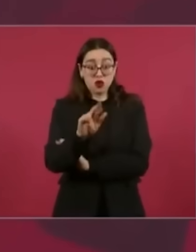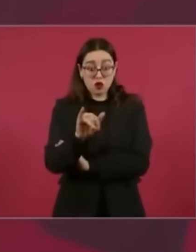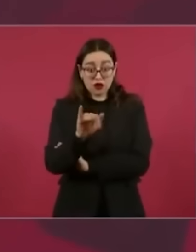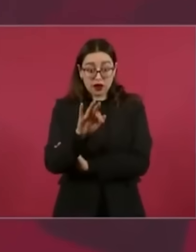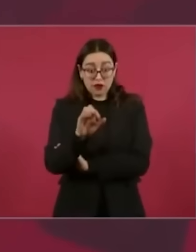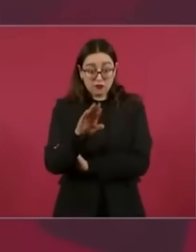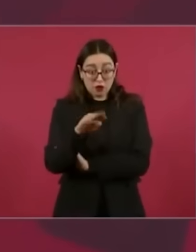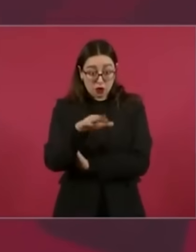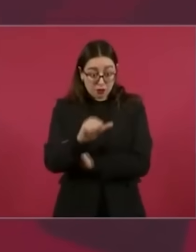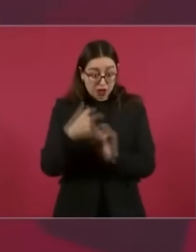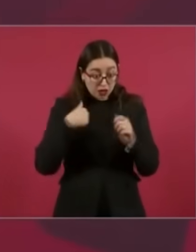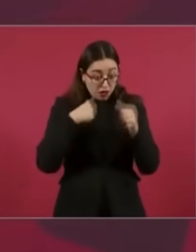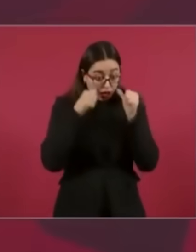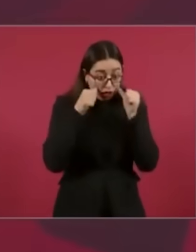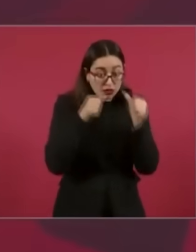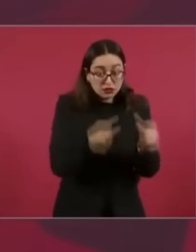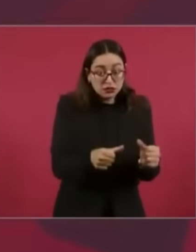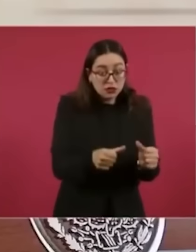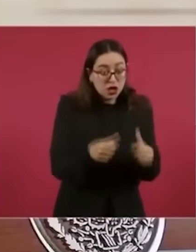¿no?